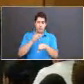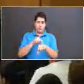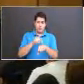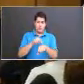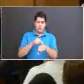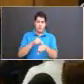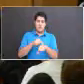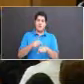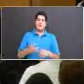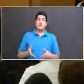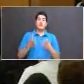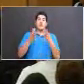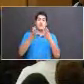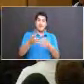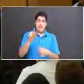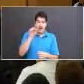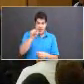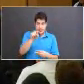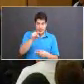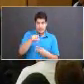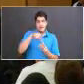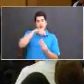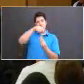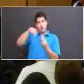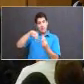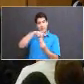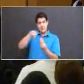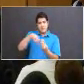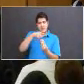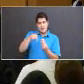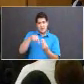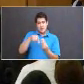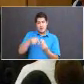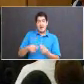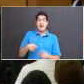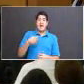te llega a ti o a tu familia el pago,